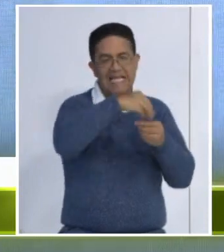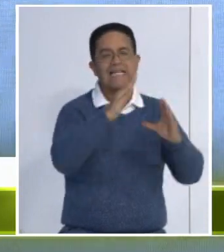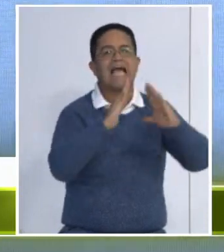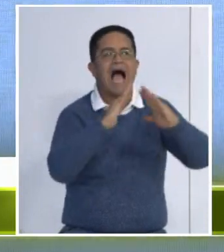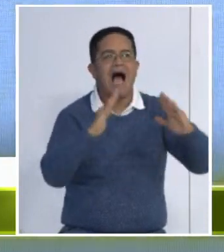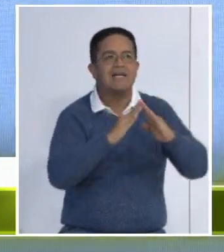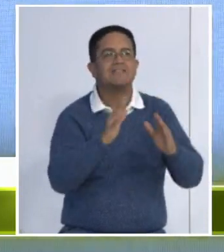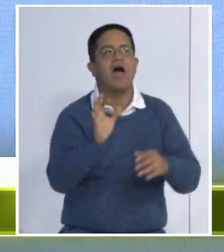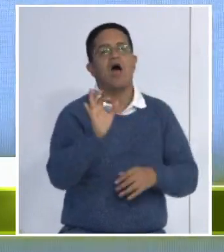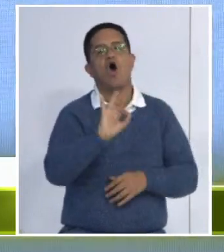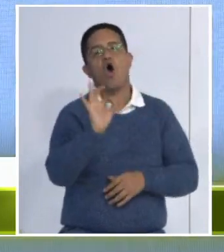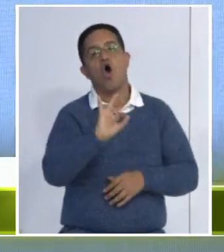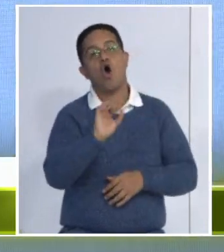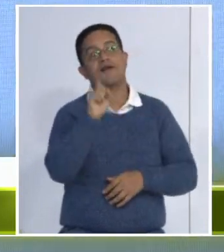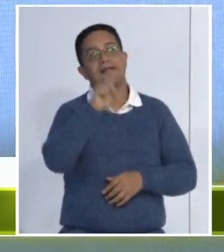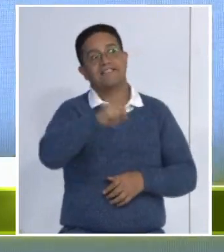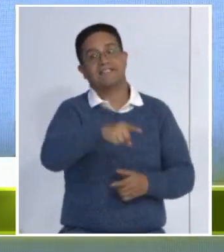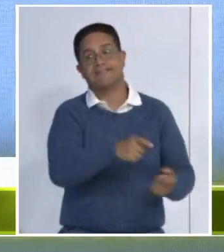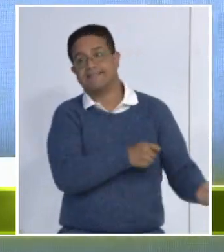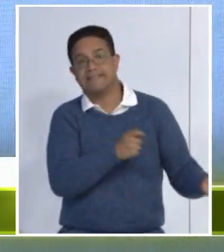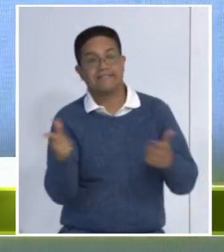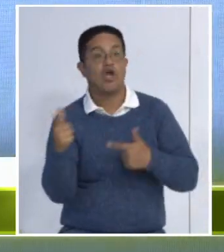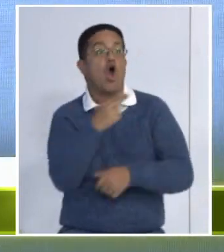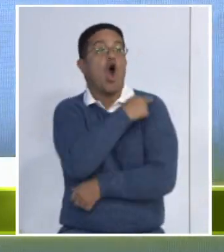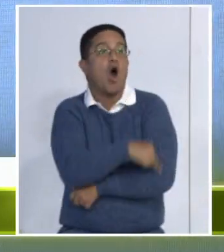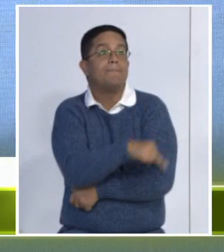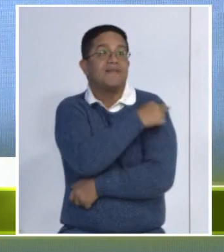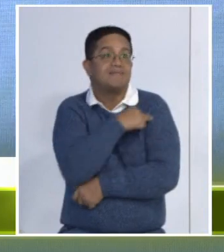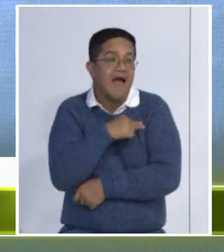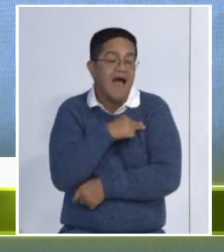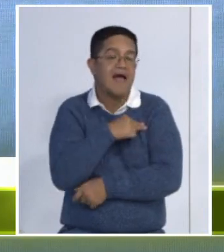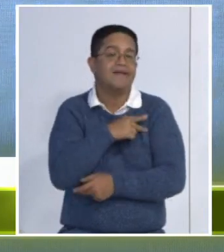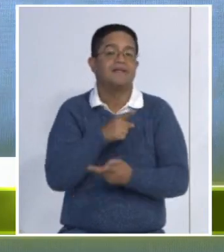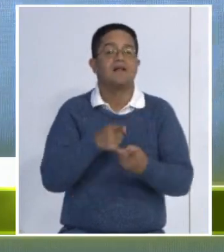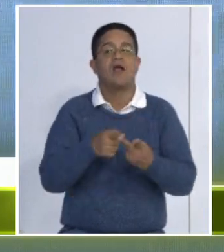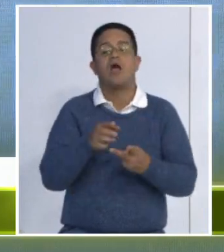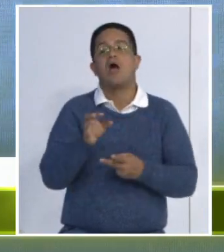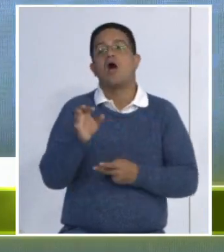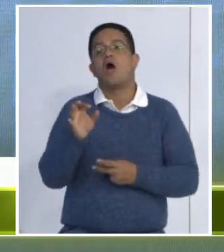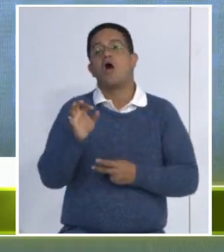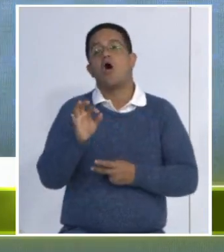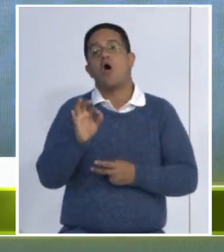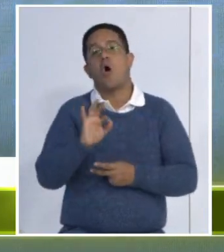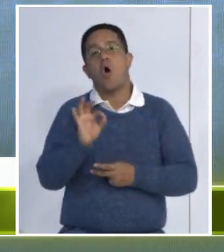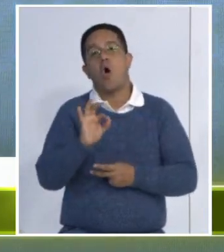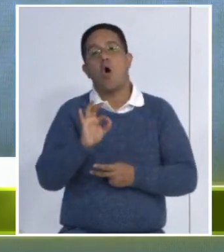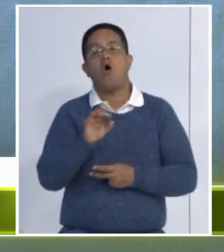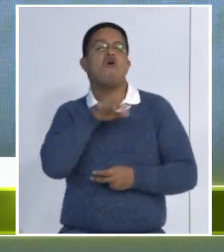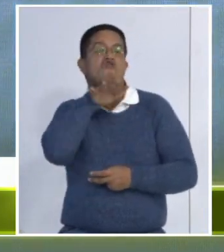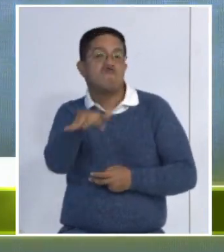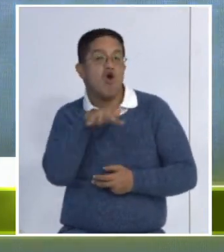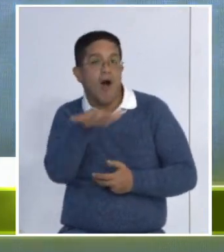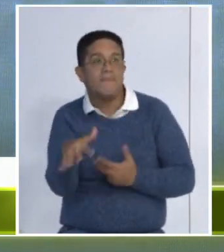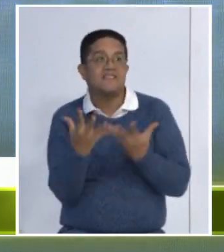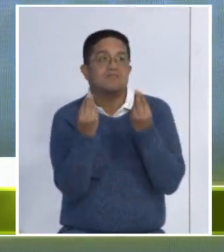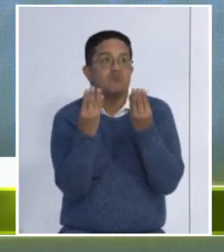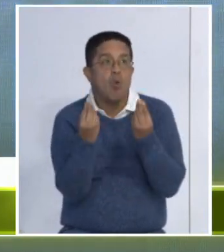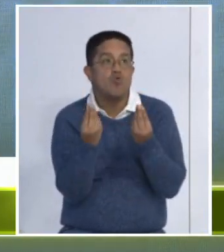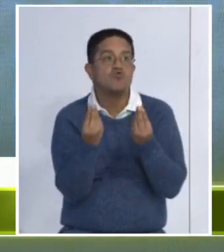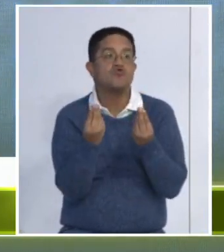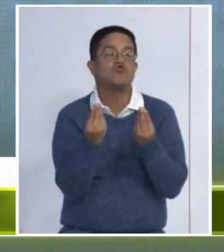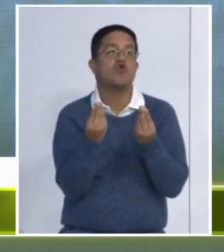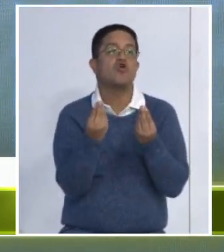un paciente que necesita hospitalización y necesita hidratación, no tolera la vía oral, es decir, que tiene mucho vómito, que